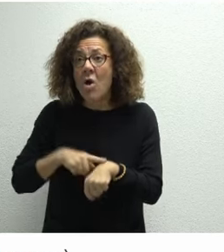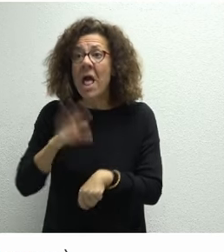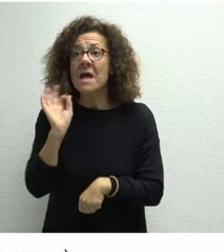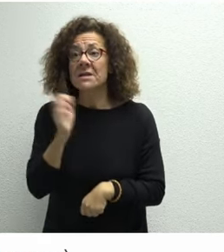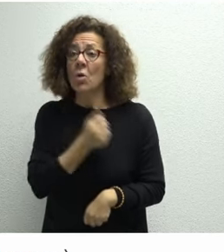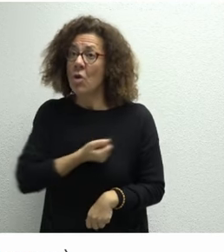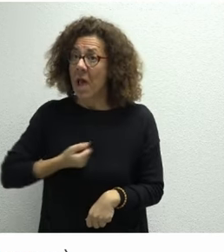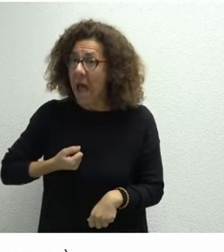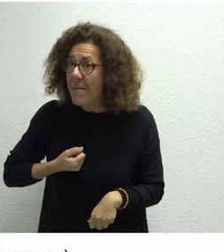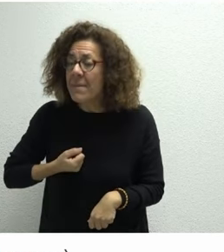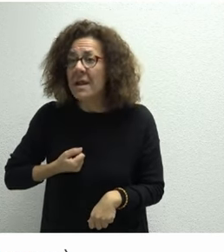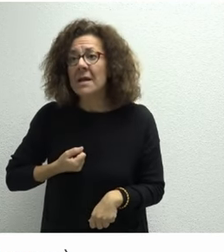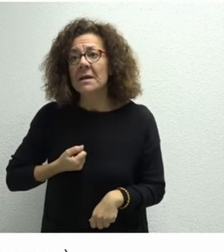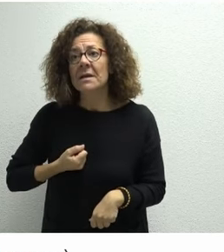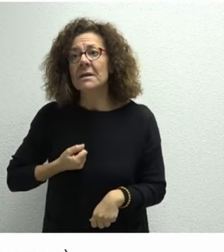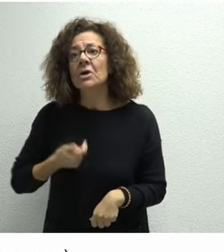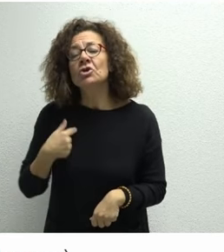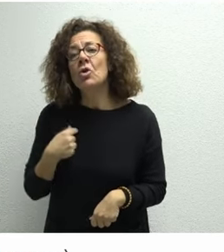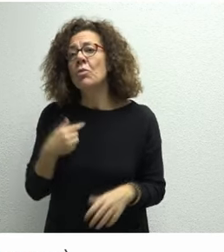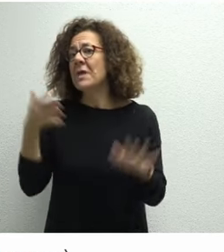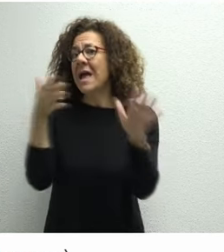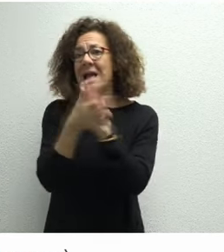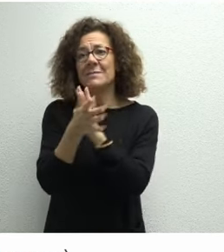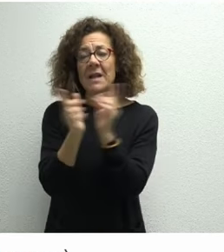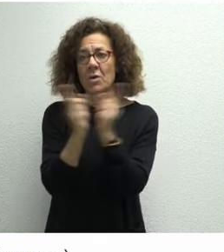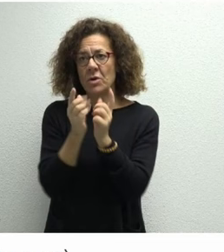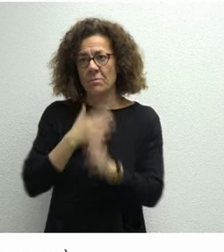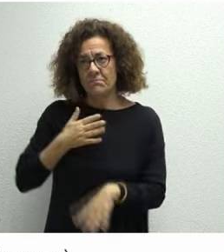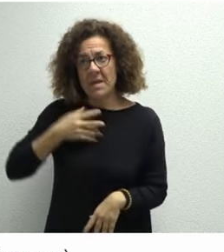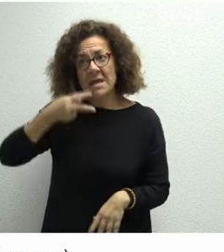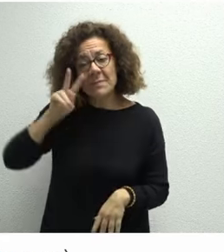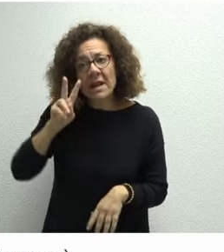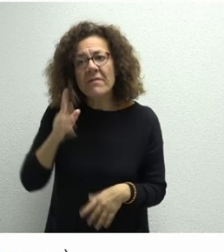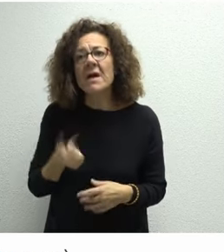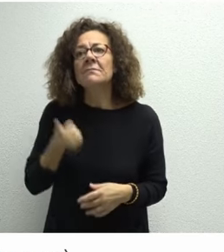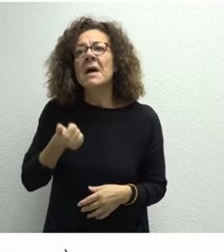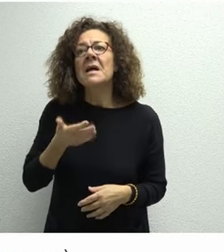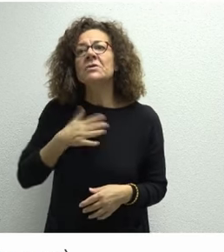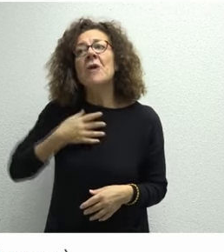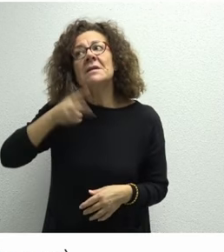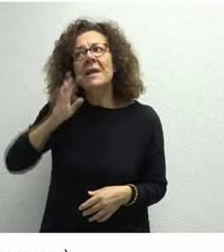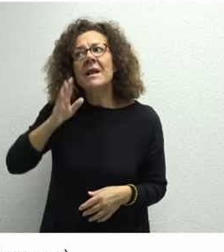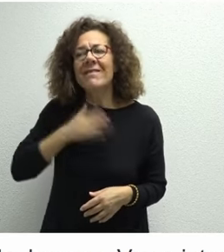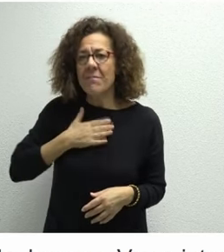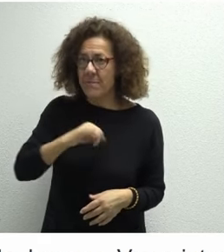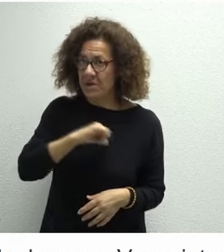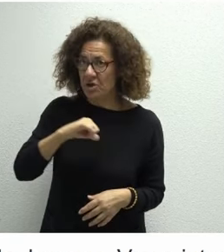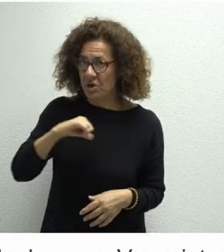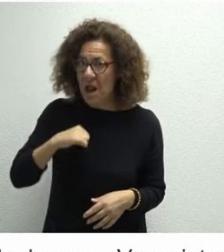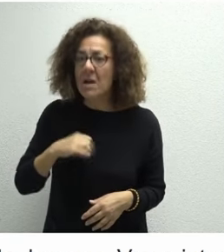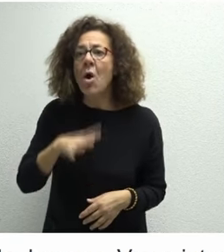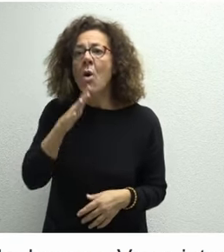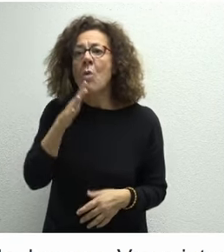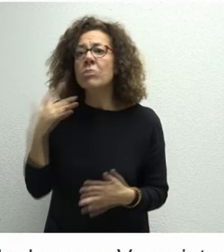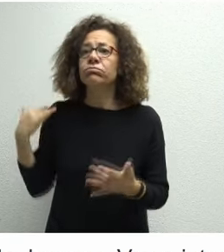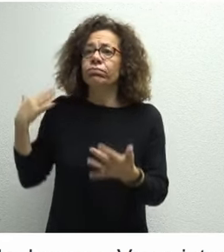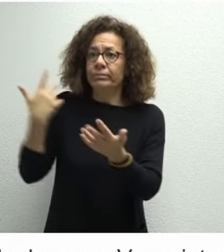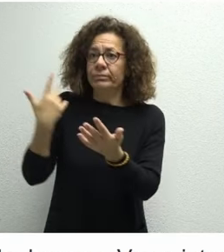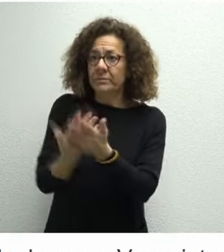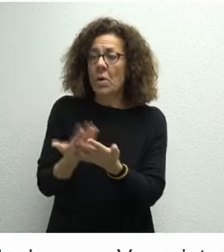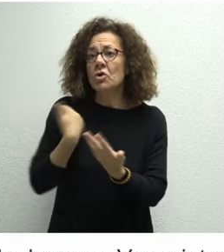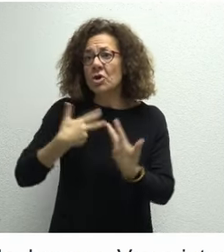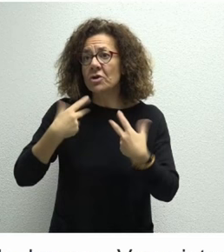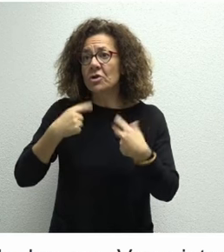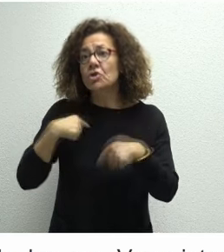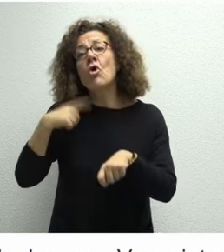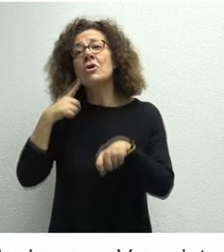mucha hambre Pues yo vengo a contaros un poquito mi experiencia es más una experiencia personal a lo largo de la trayectoria desde que terminé la